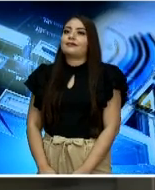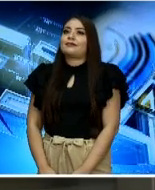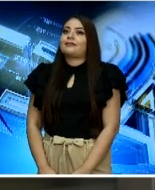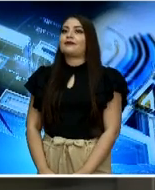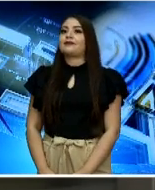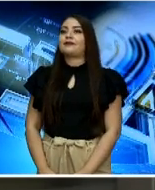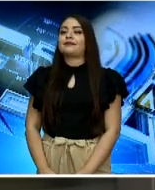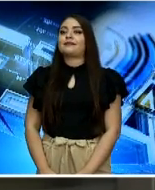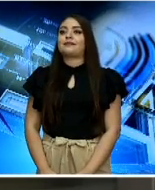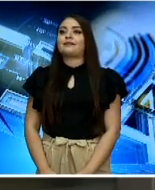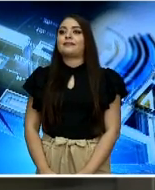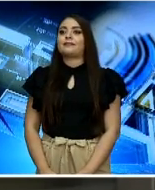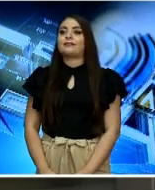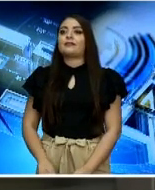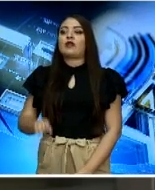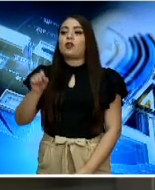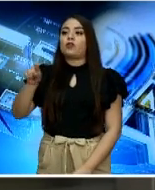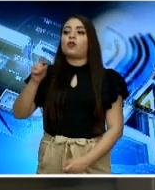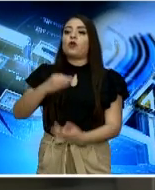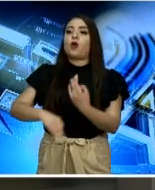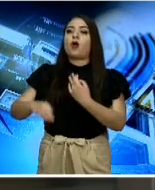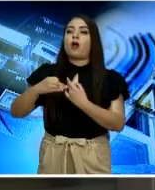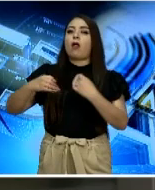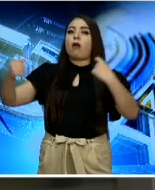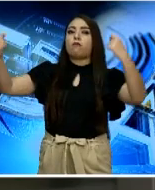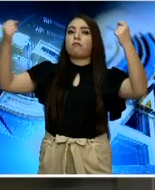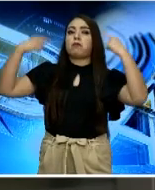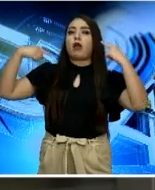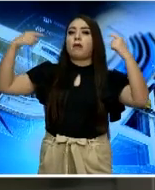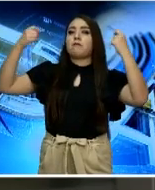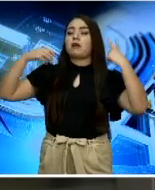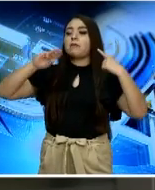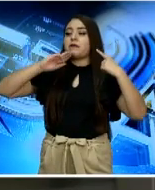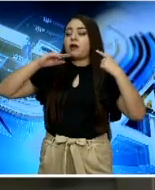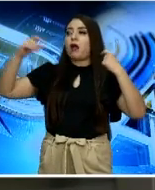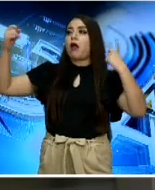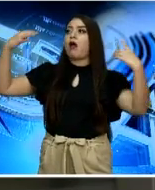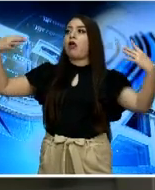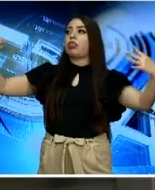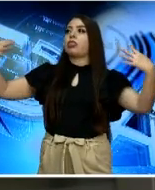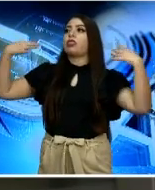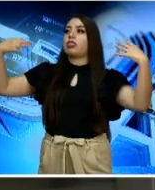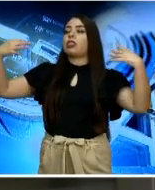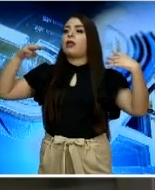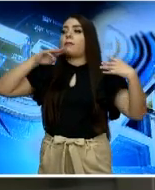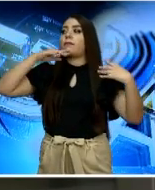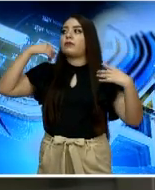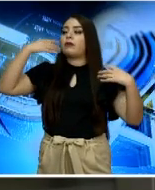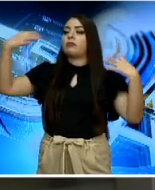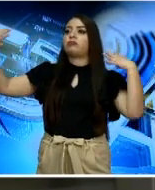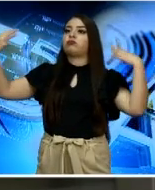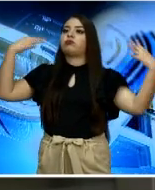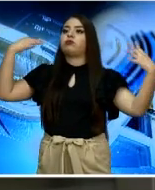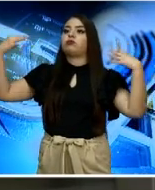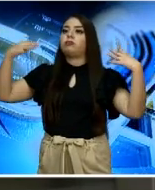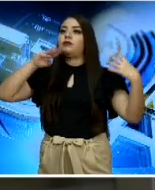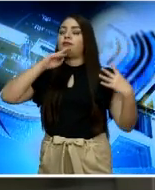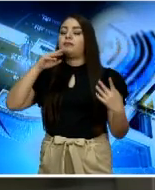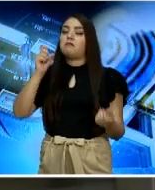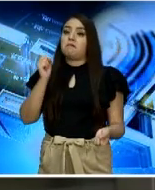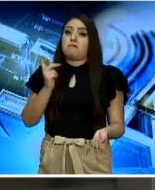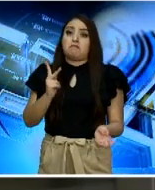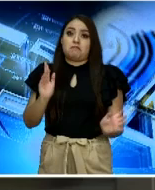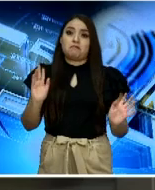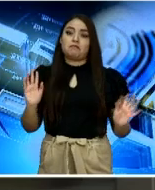por sí misma, todo el supuesto agravio. Esto es otro elemento que hay que analizar. Ok. En conclusión,